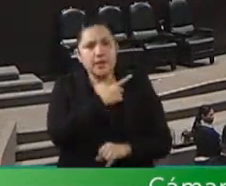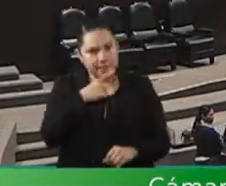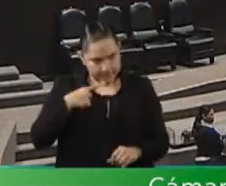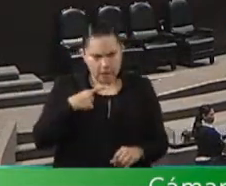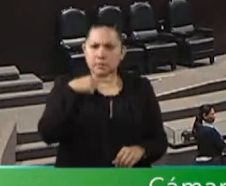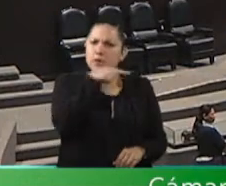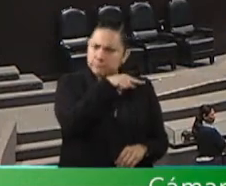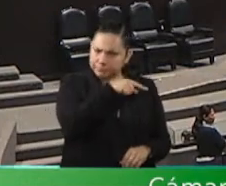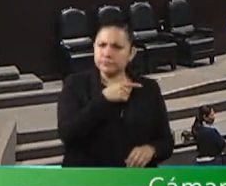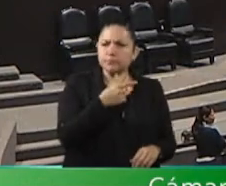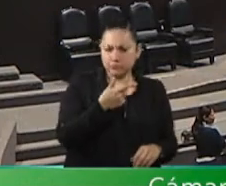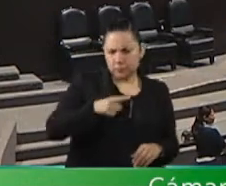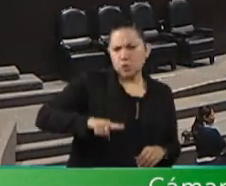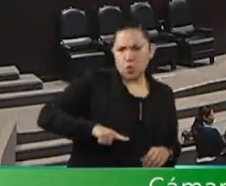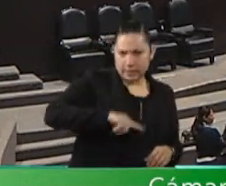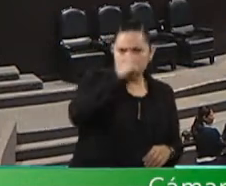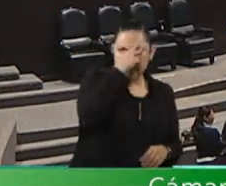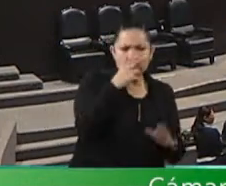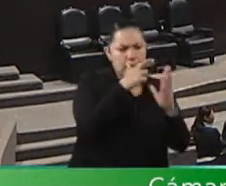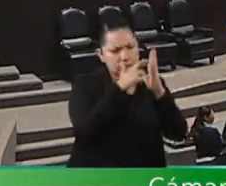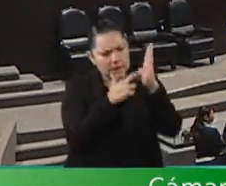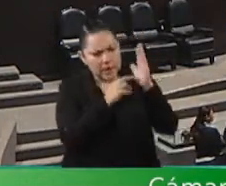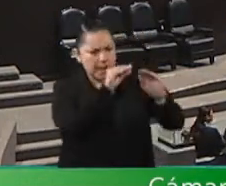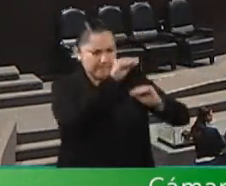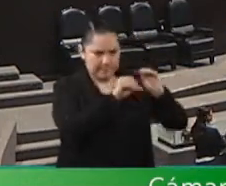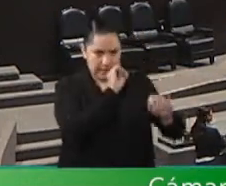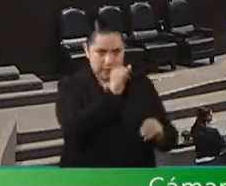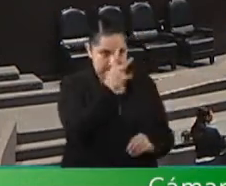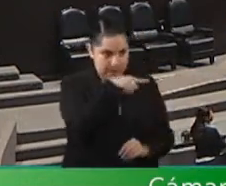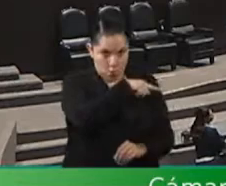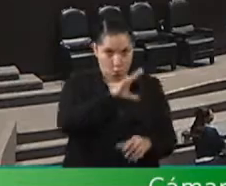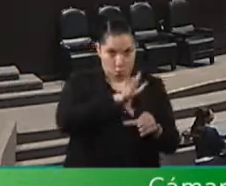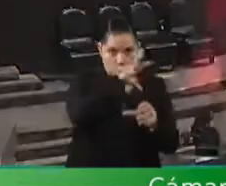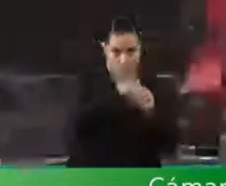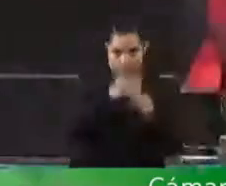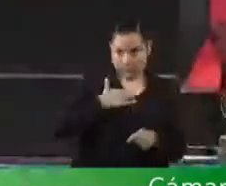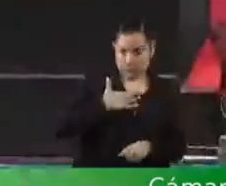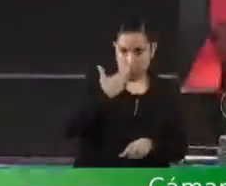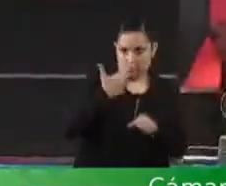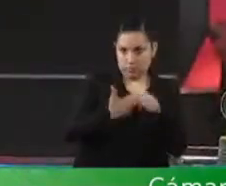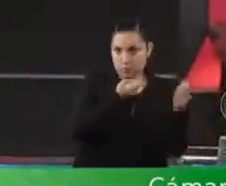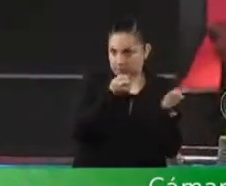no una actividad exclusiva del mismo. Es cuanto, presidente. Gracias.